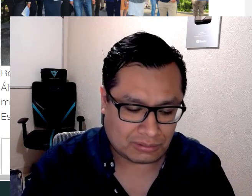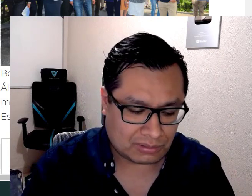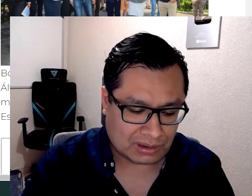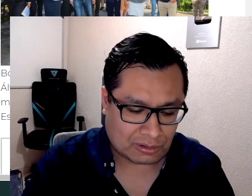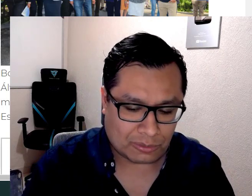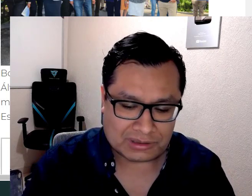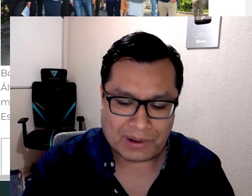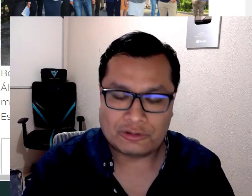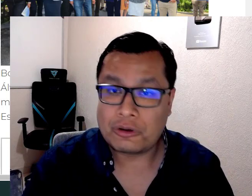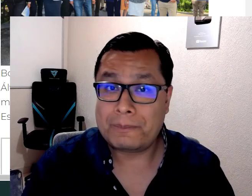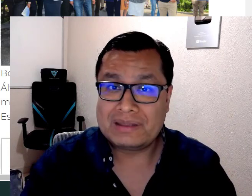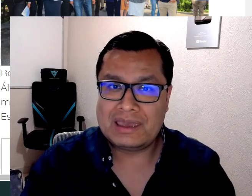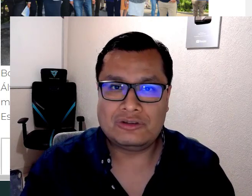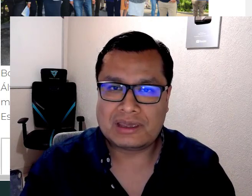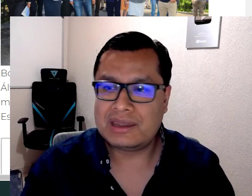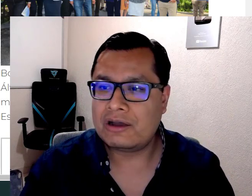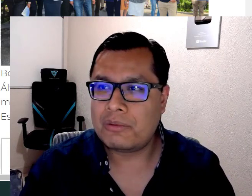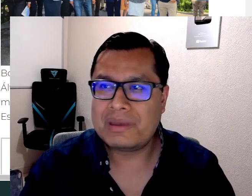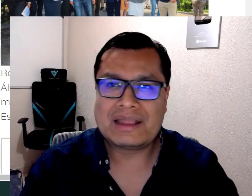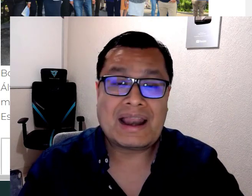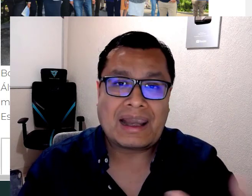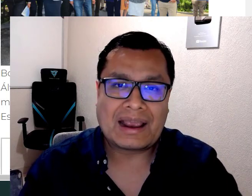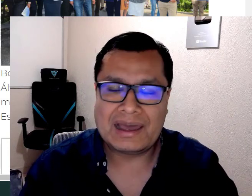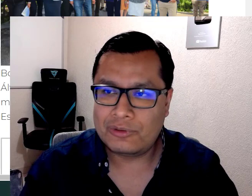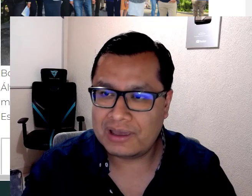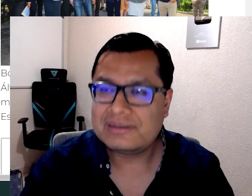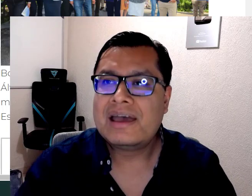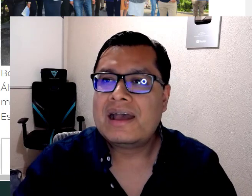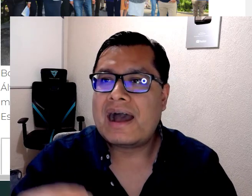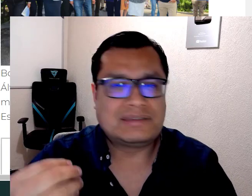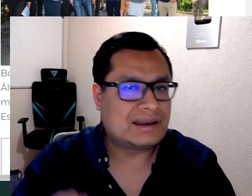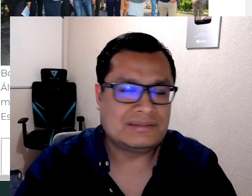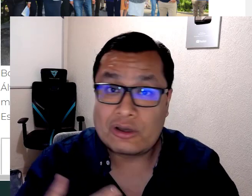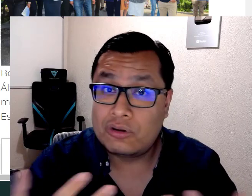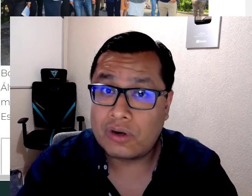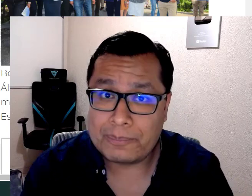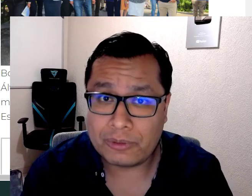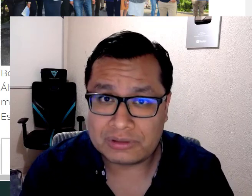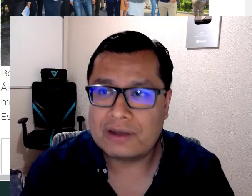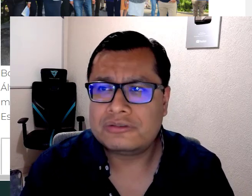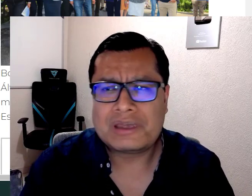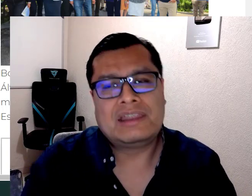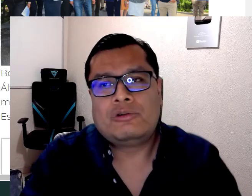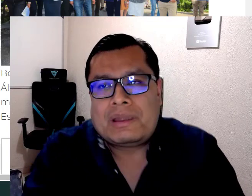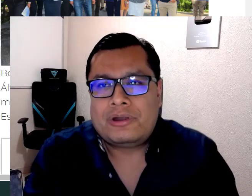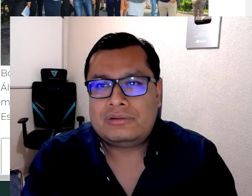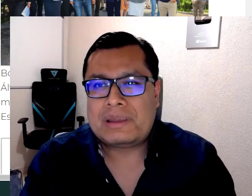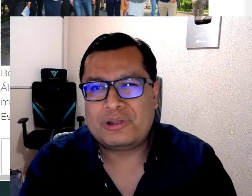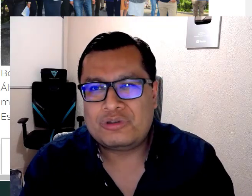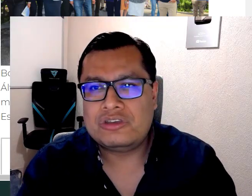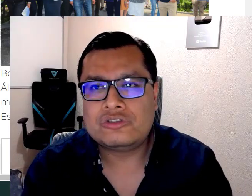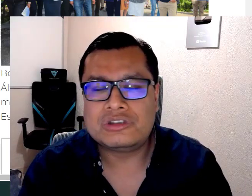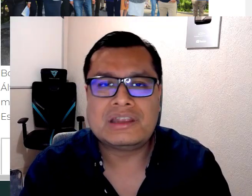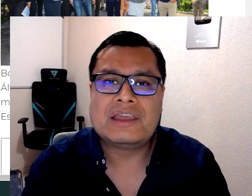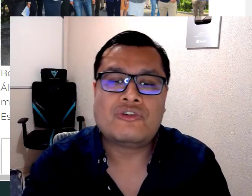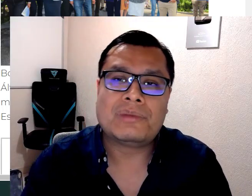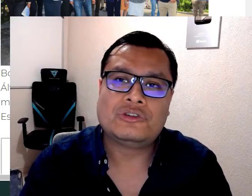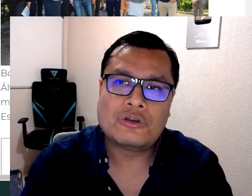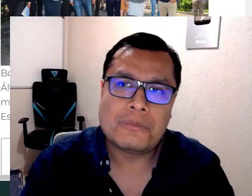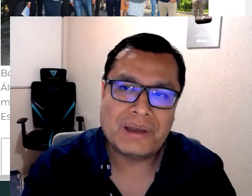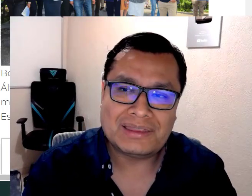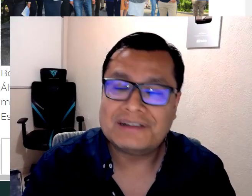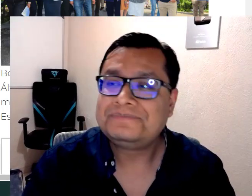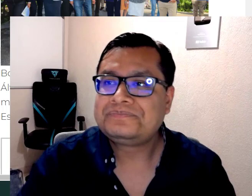dicho como siempre a los compañeros que quieren cometer el reclamo es acercarse con los reporteros que de pronto ellos no tienen